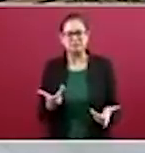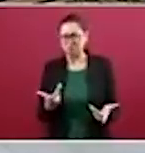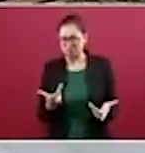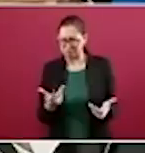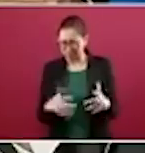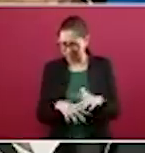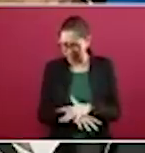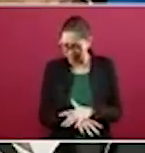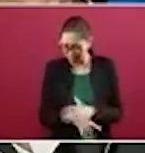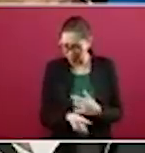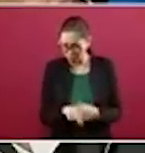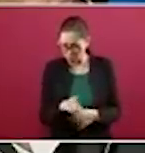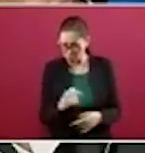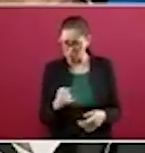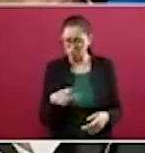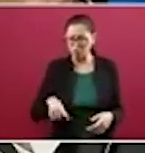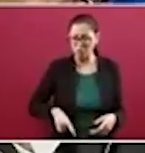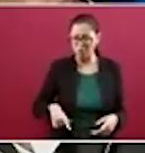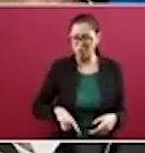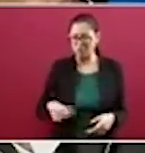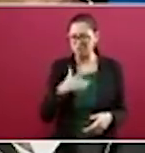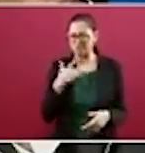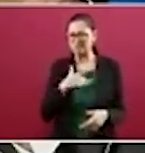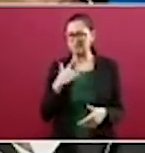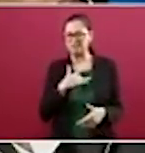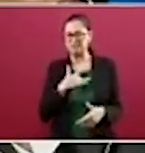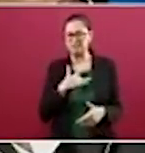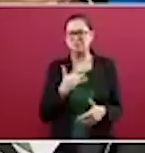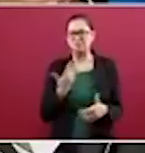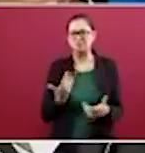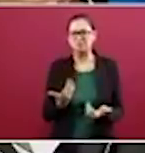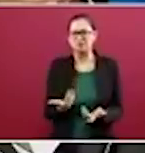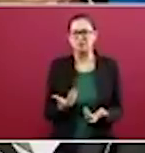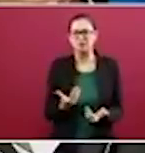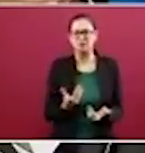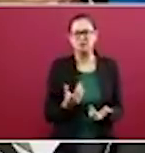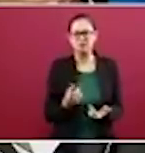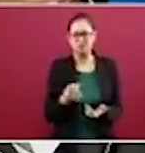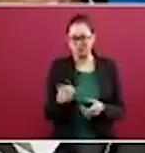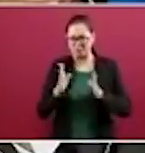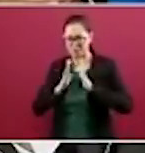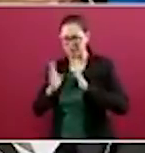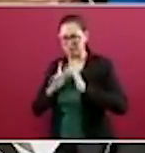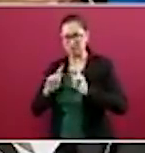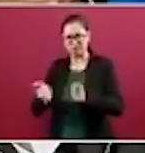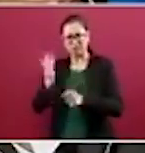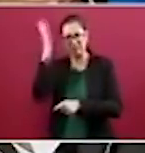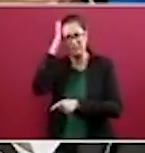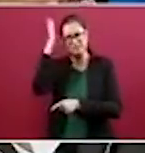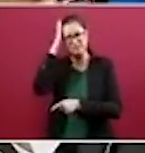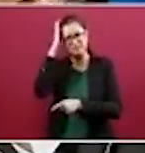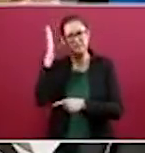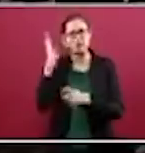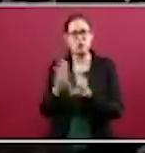algún cambio en la postura del gobierno federal acerca de cómo sería el mando de la Guardia Nacional, y si